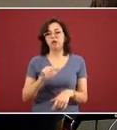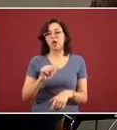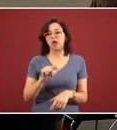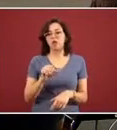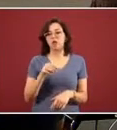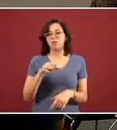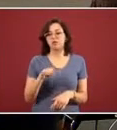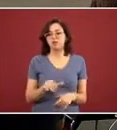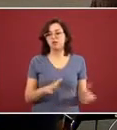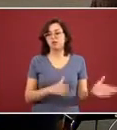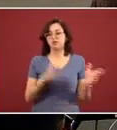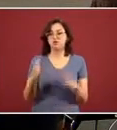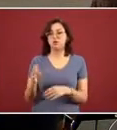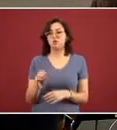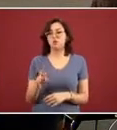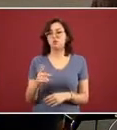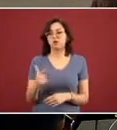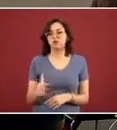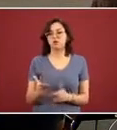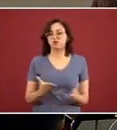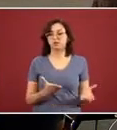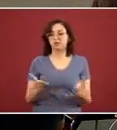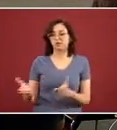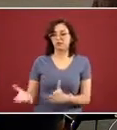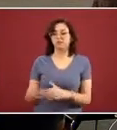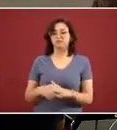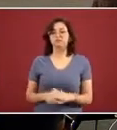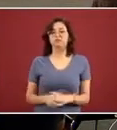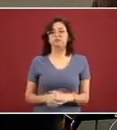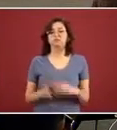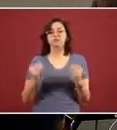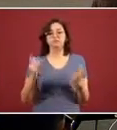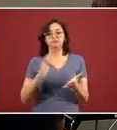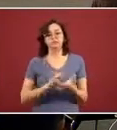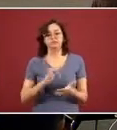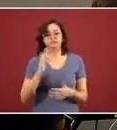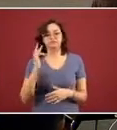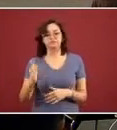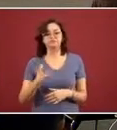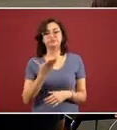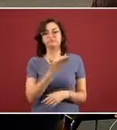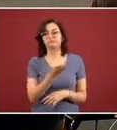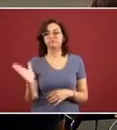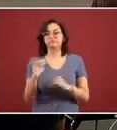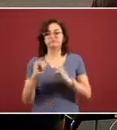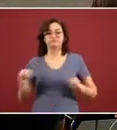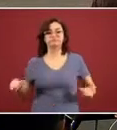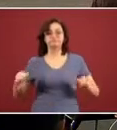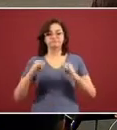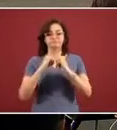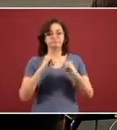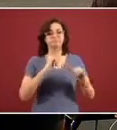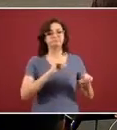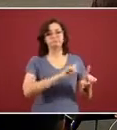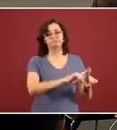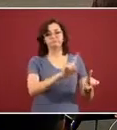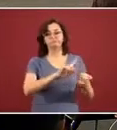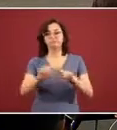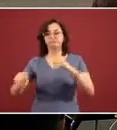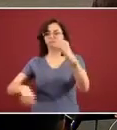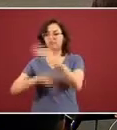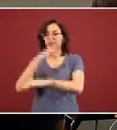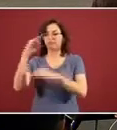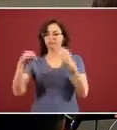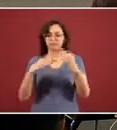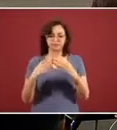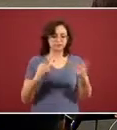tan amable de presentarnos. Muchas gracias. Como ustedes saben, todas las instituciones nos estamos preparando para hacer